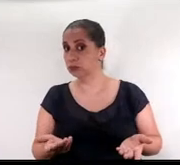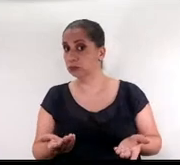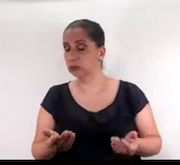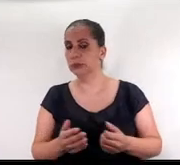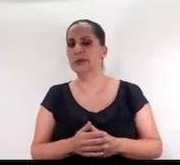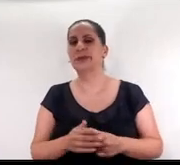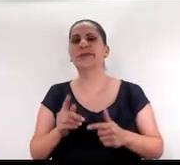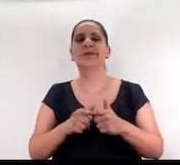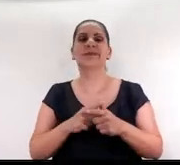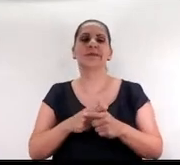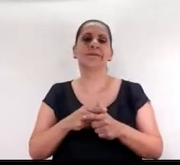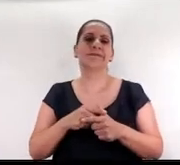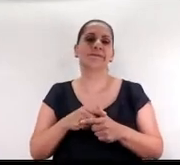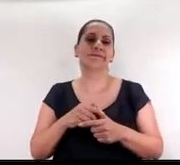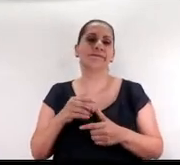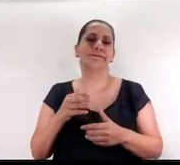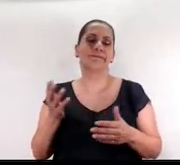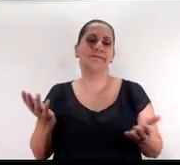final, prácticamente,